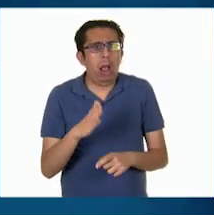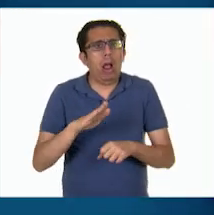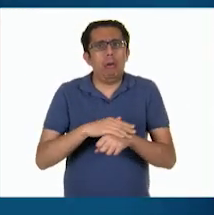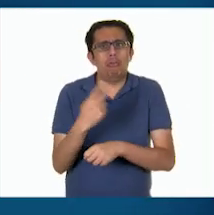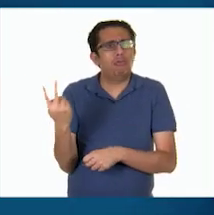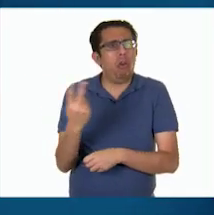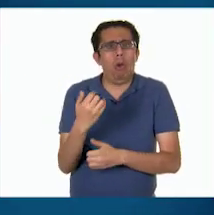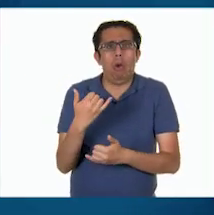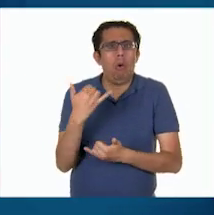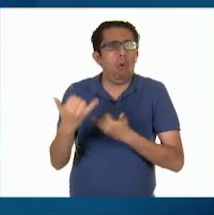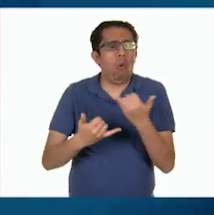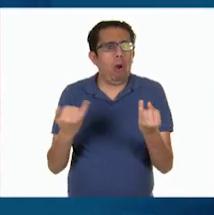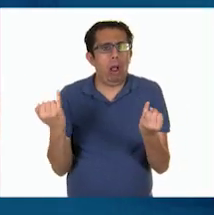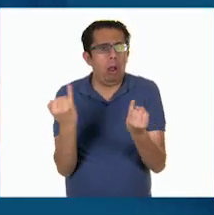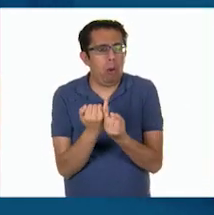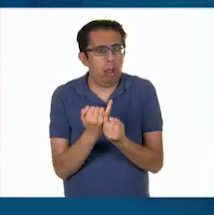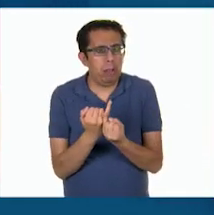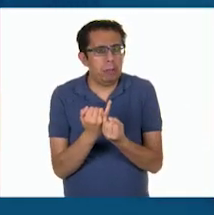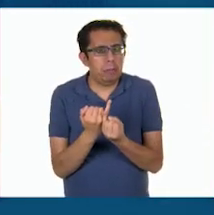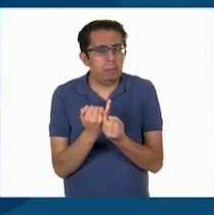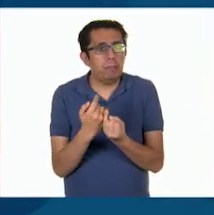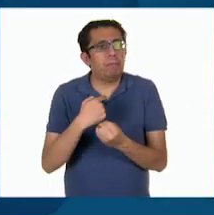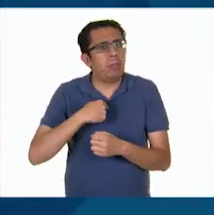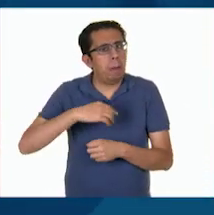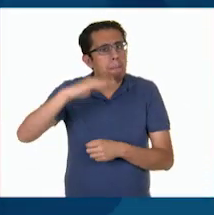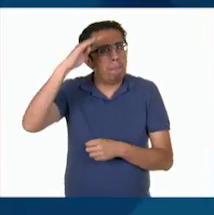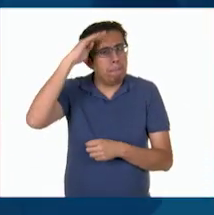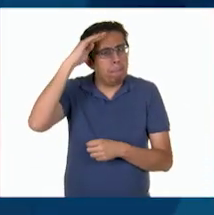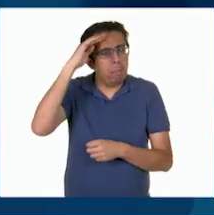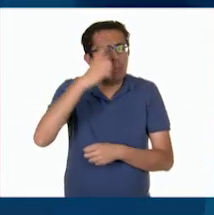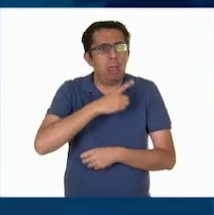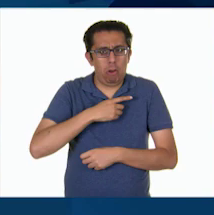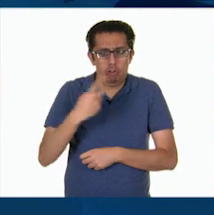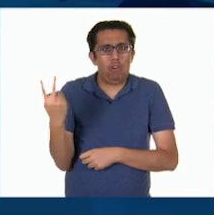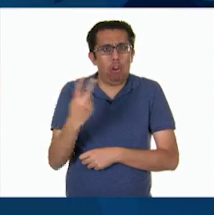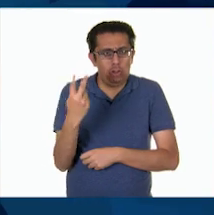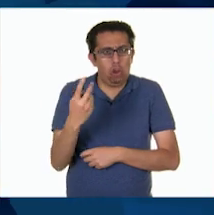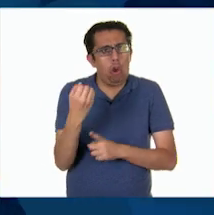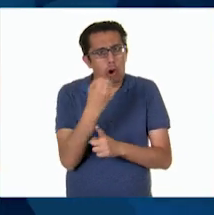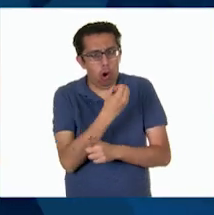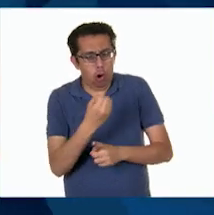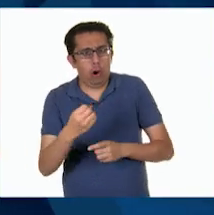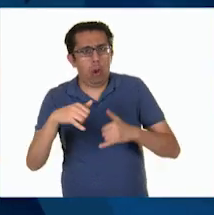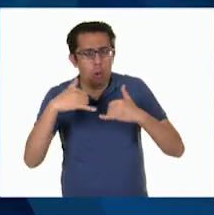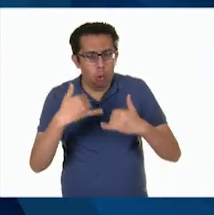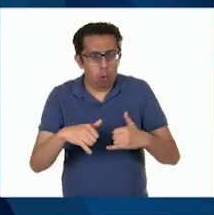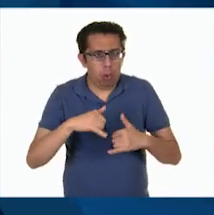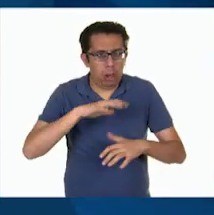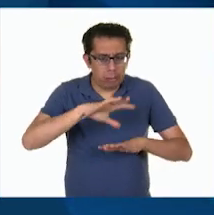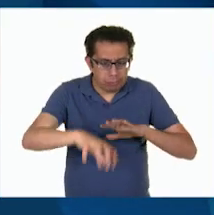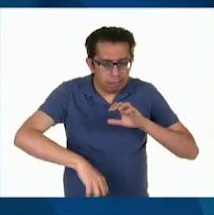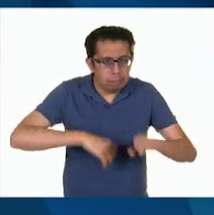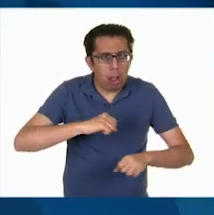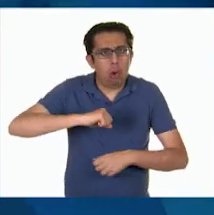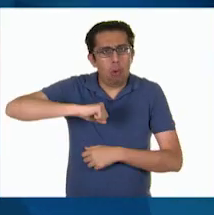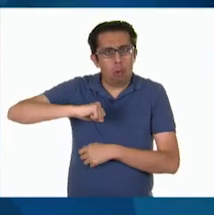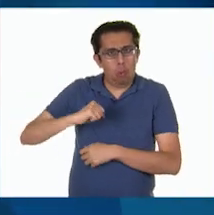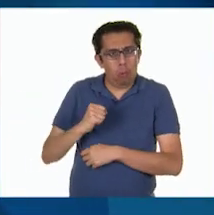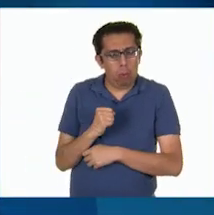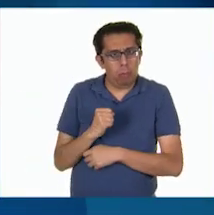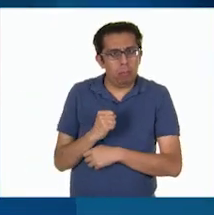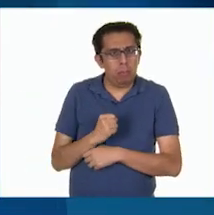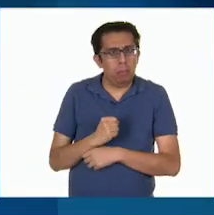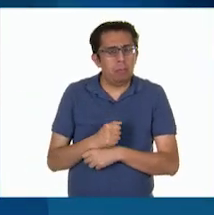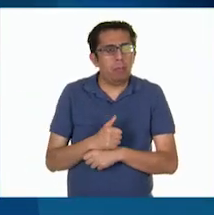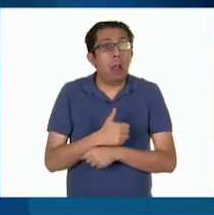lo mismo y pienso que deberíamos recoger los juguetes juntas. Mi abuela me ha